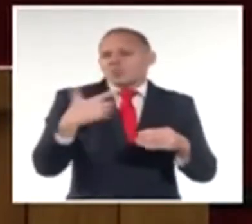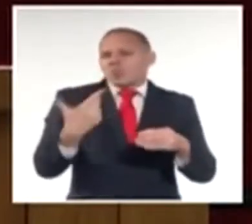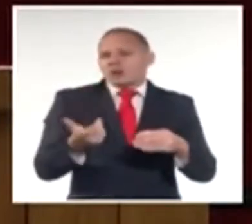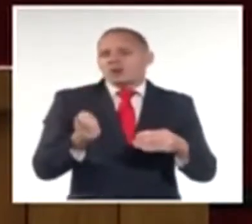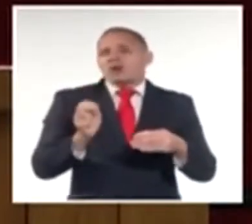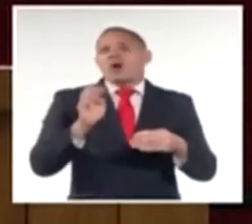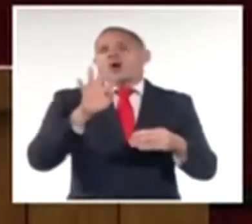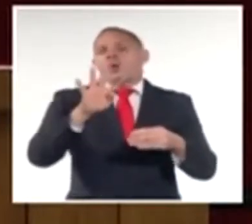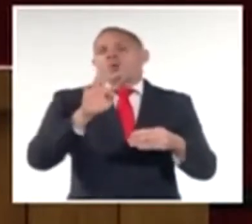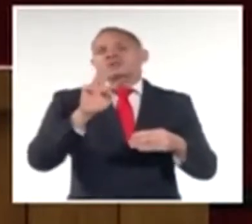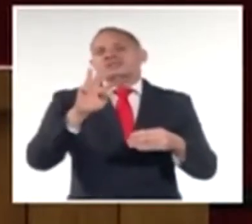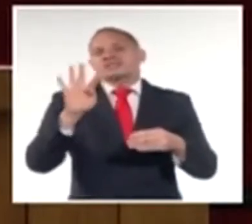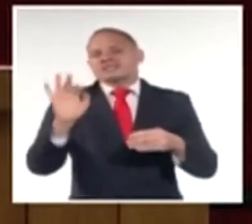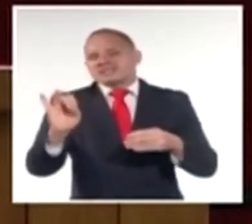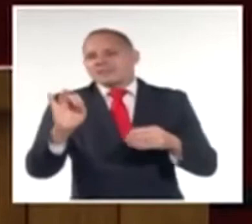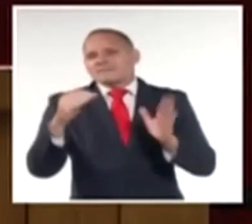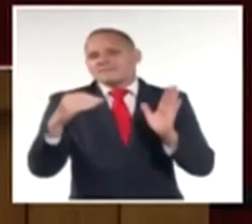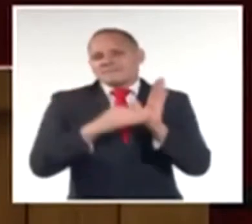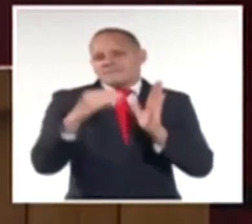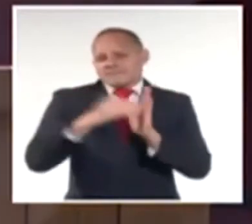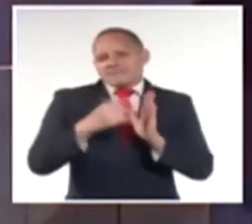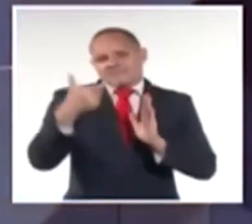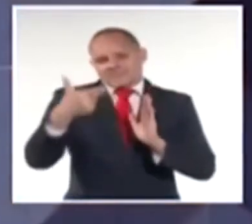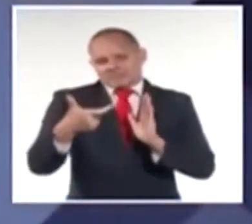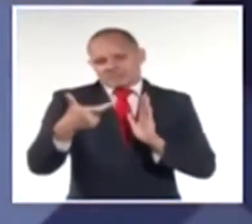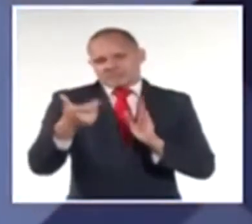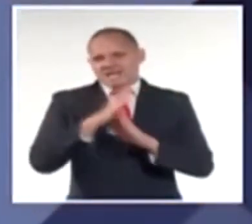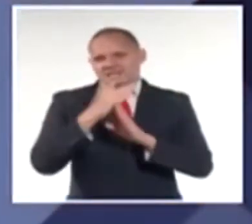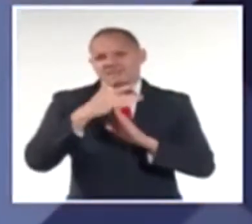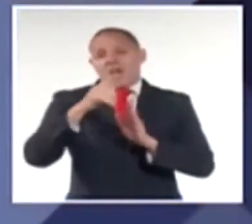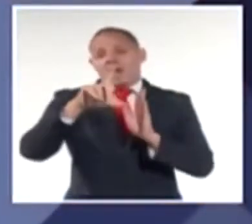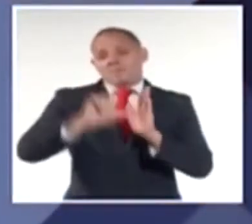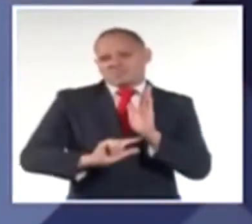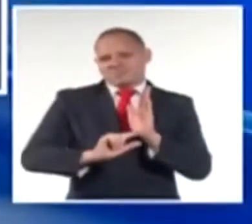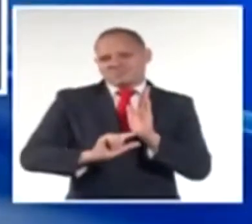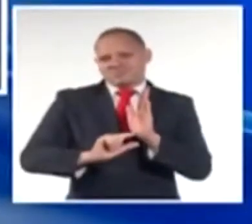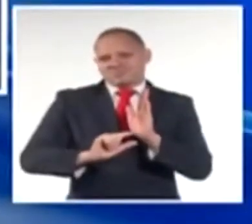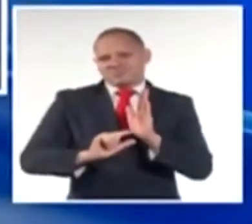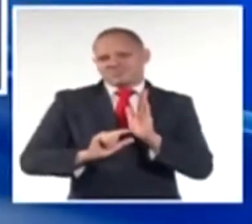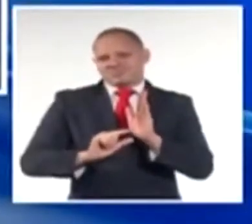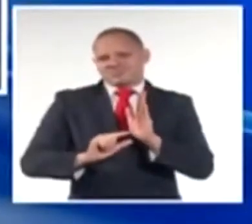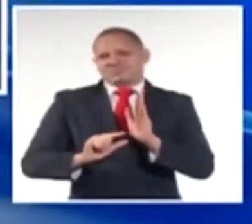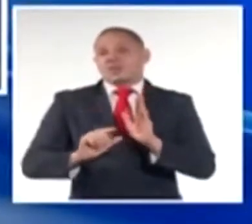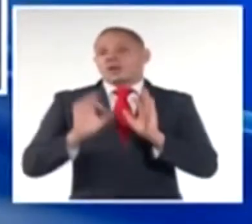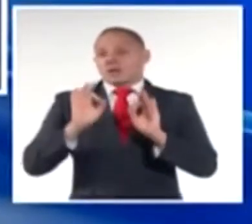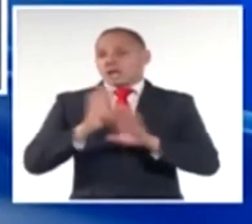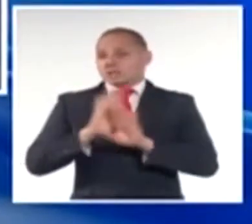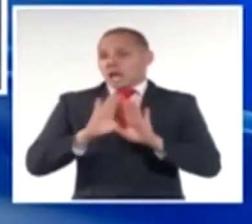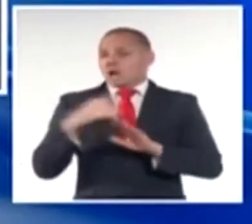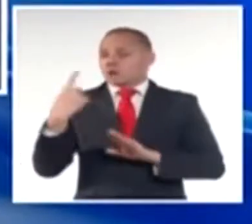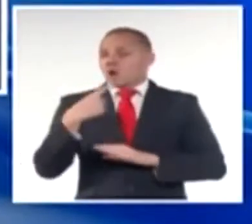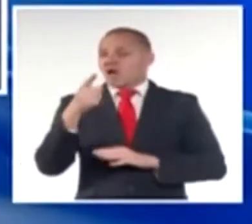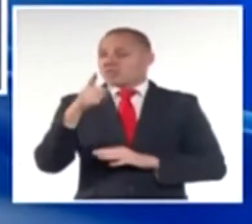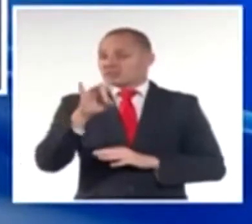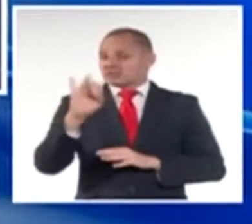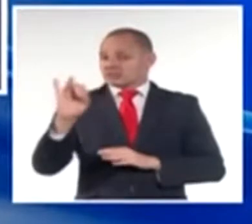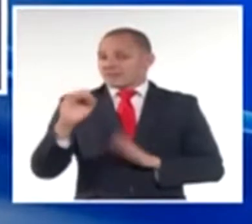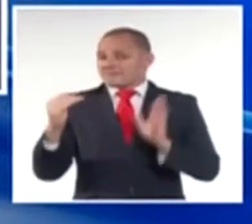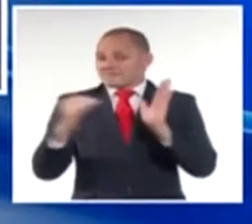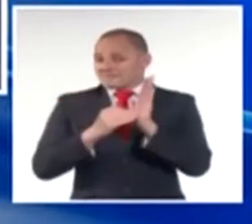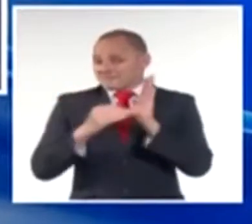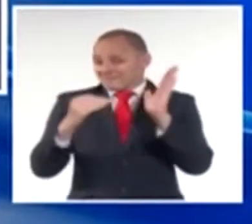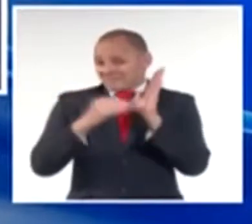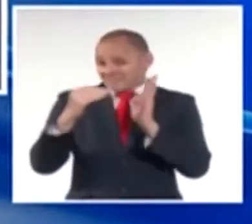69.437 millones de pesos, inferior en 17.000 millones de pesos, como resultado del sobrecumplimiento